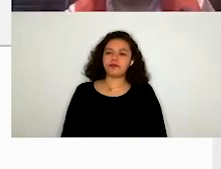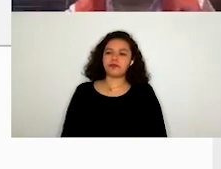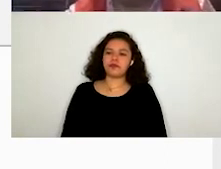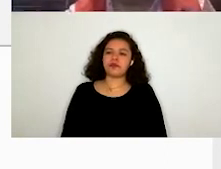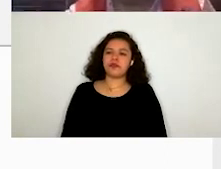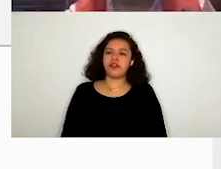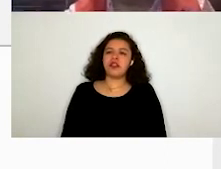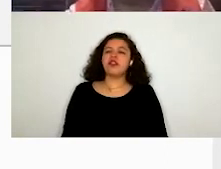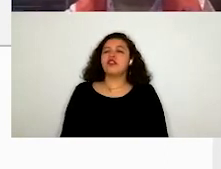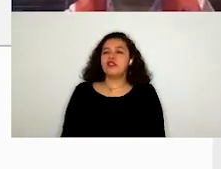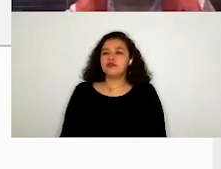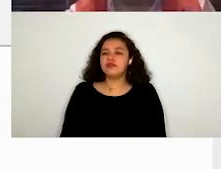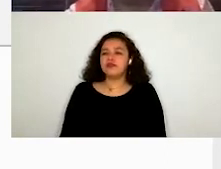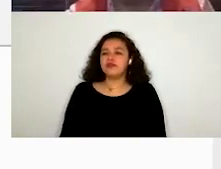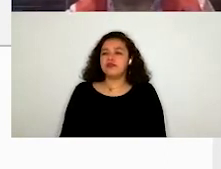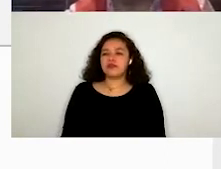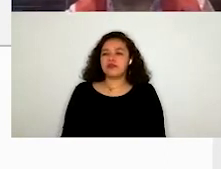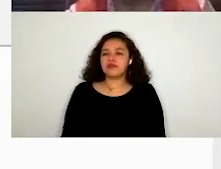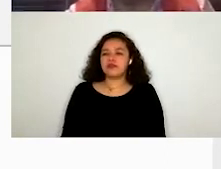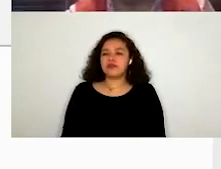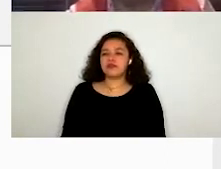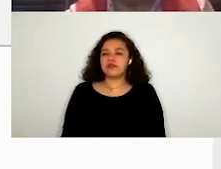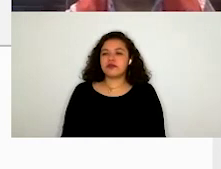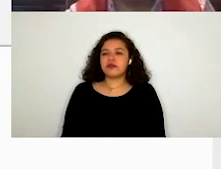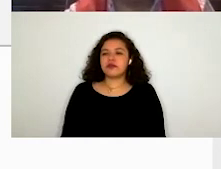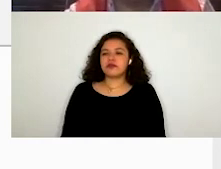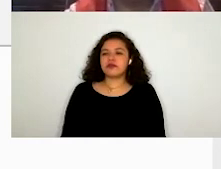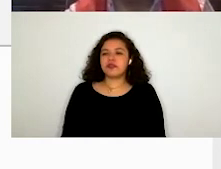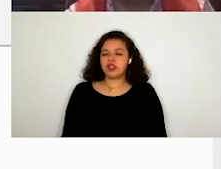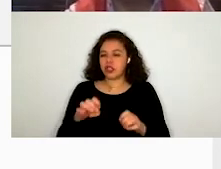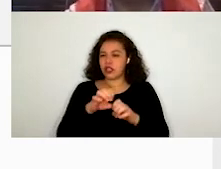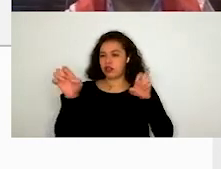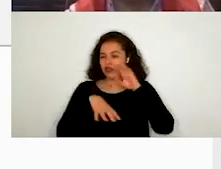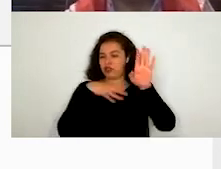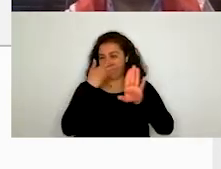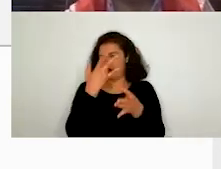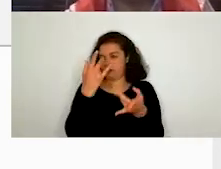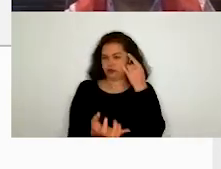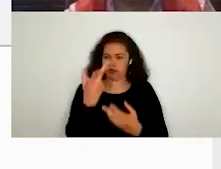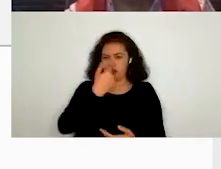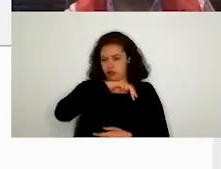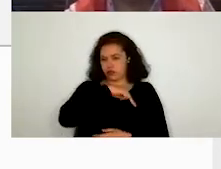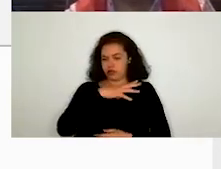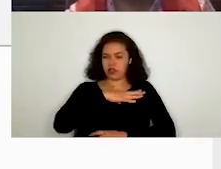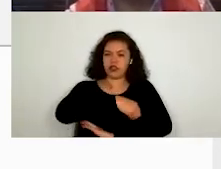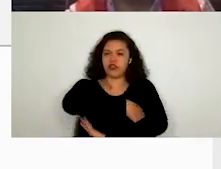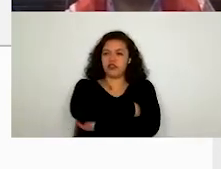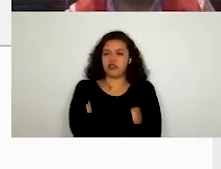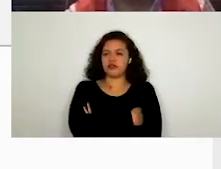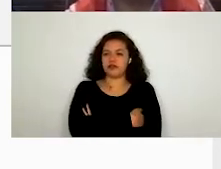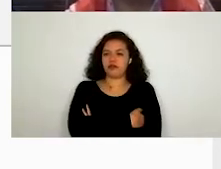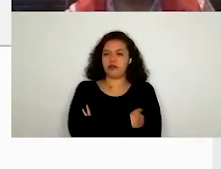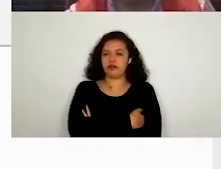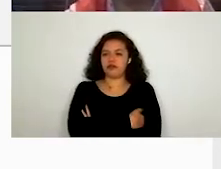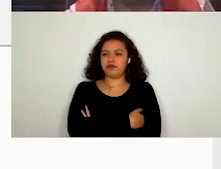haciendo una relación del tipo de equipamiento contra incendio. En este caso aquí lo hacemos mencionando que el establecimiento